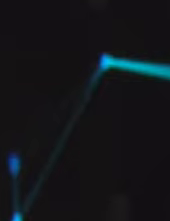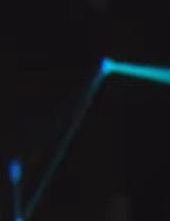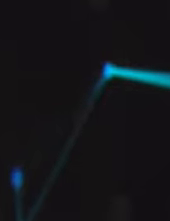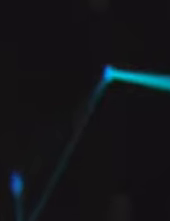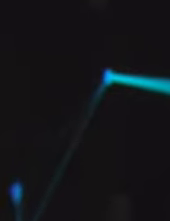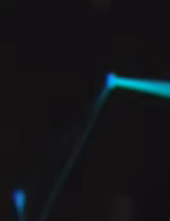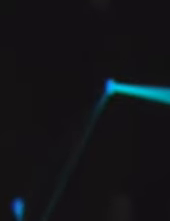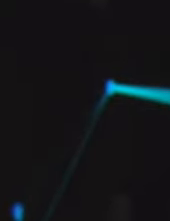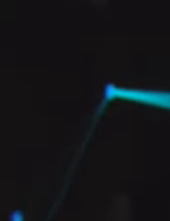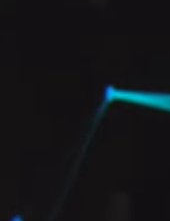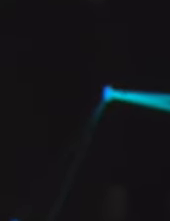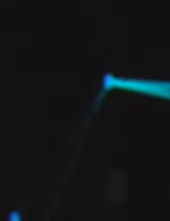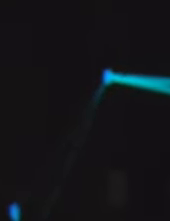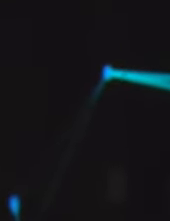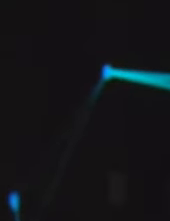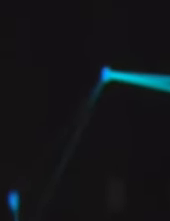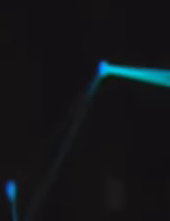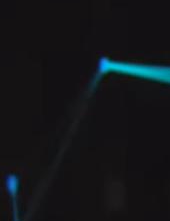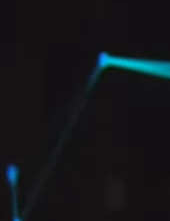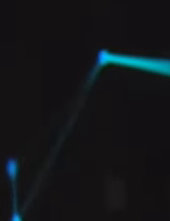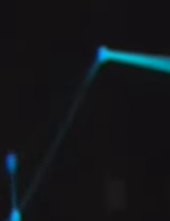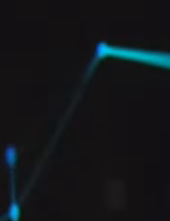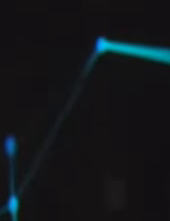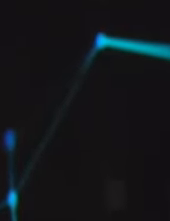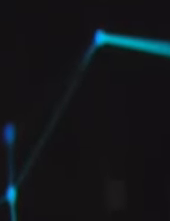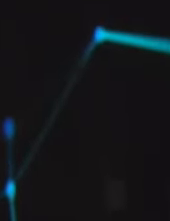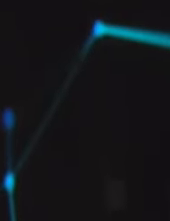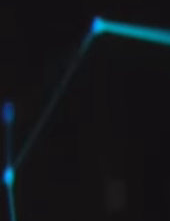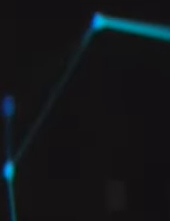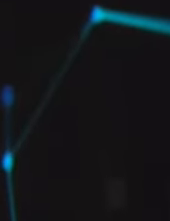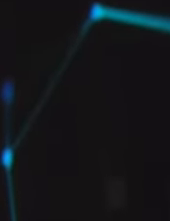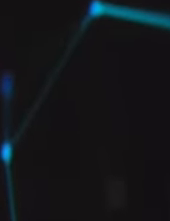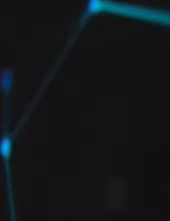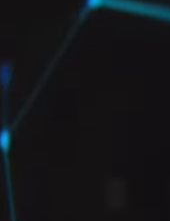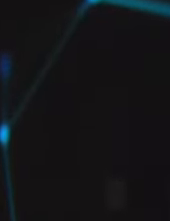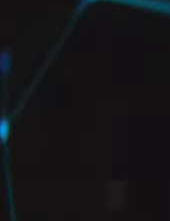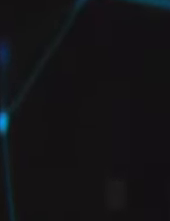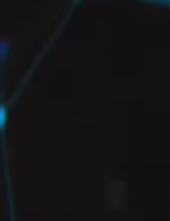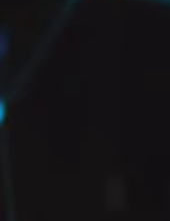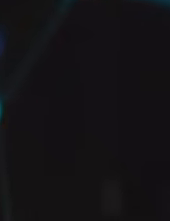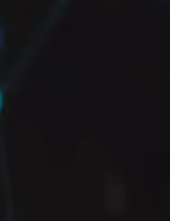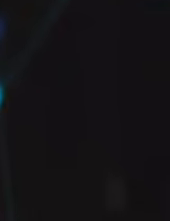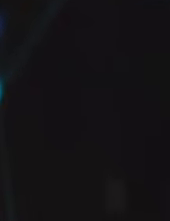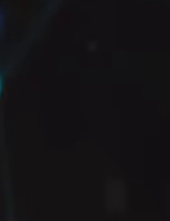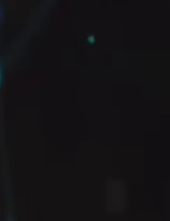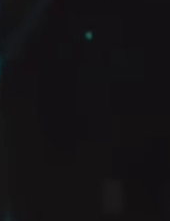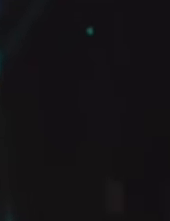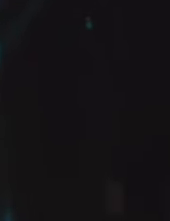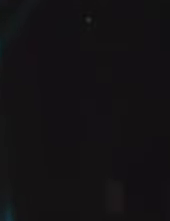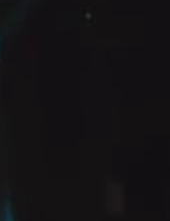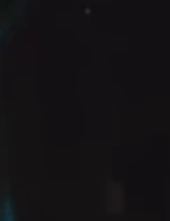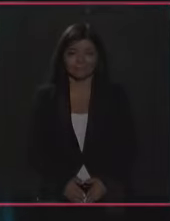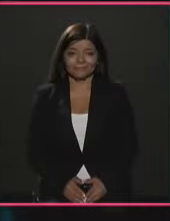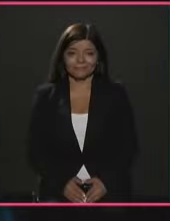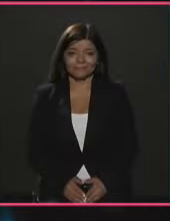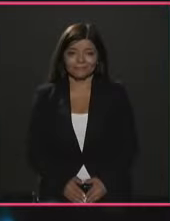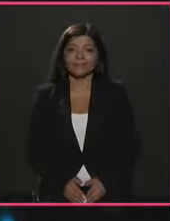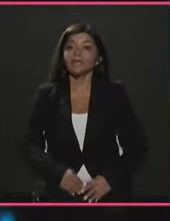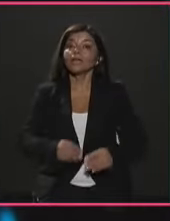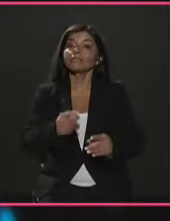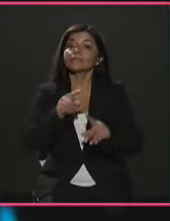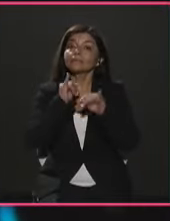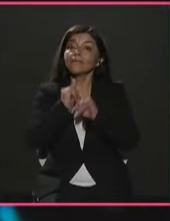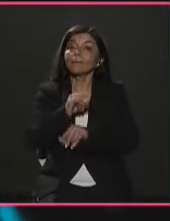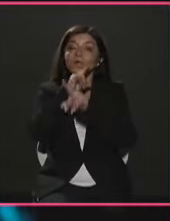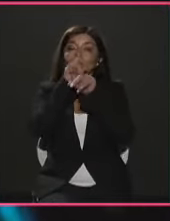creciente amenaza de la crisis climática No sí que es un tema que estamos todos muy conscientes pero siempre nos preguntamos Qué